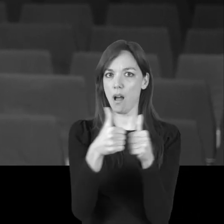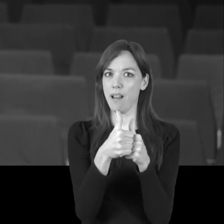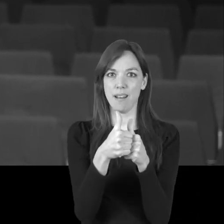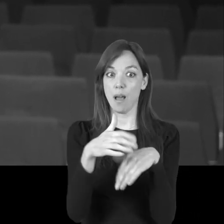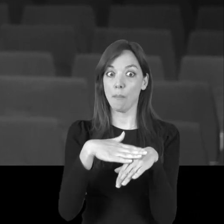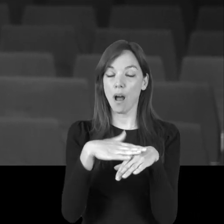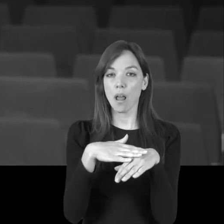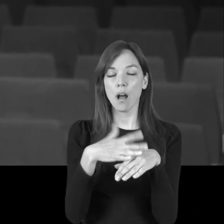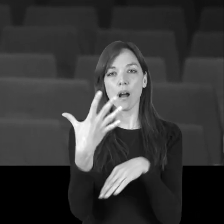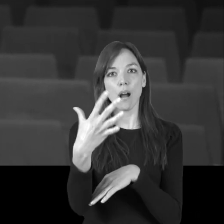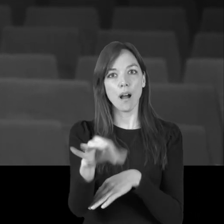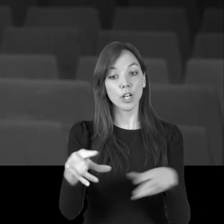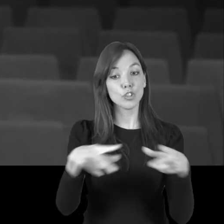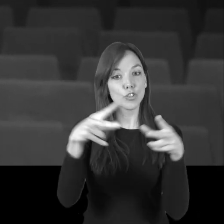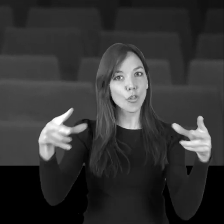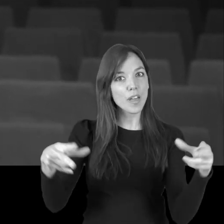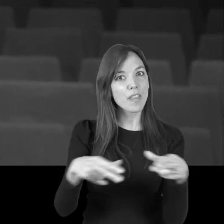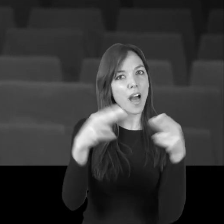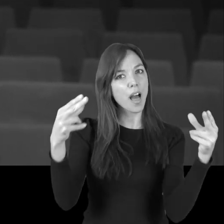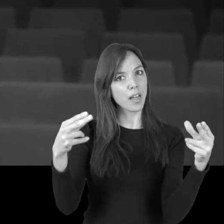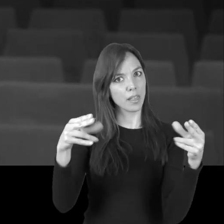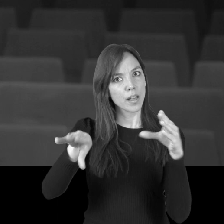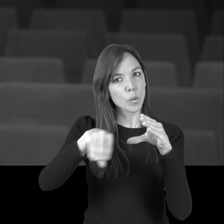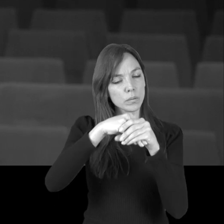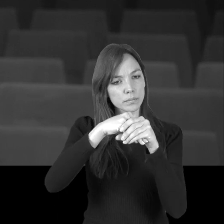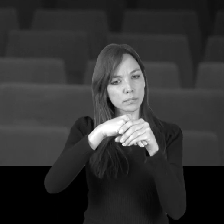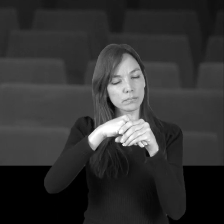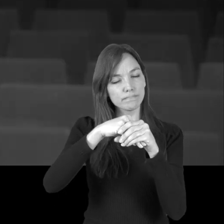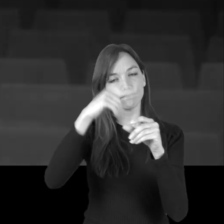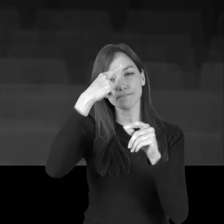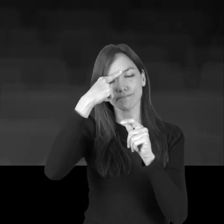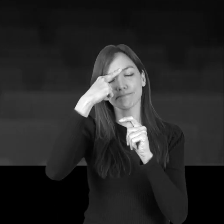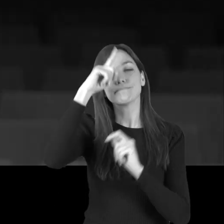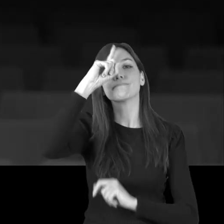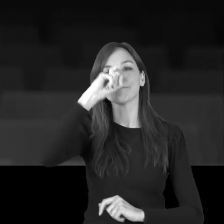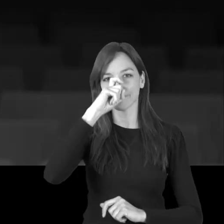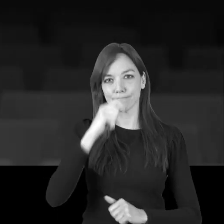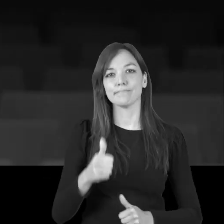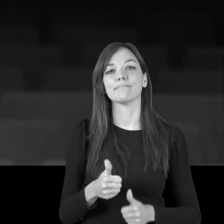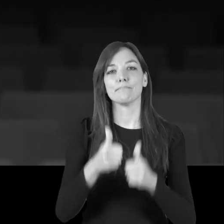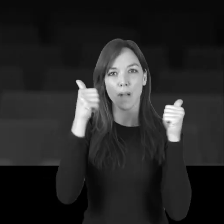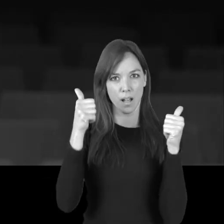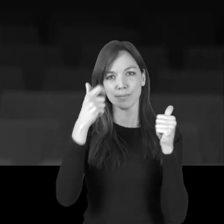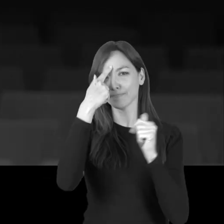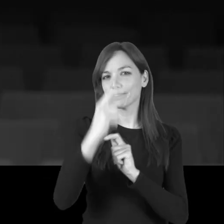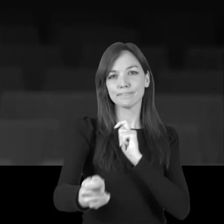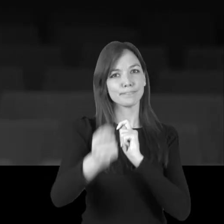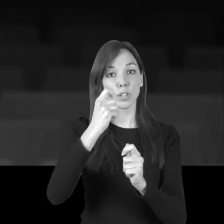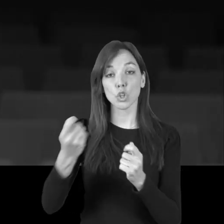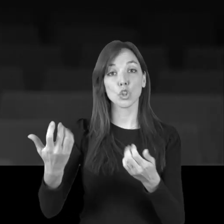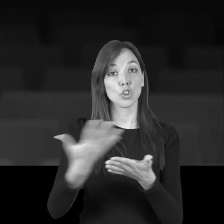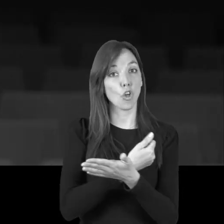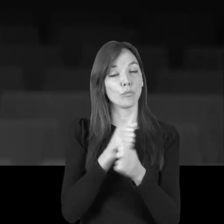Eso es fundamental para que el valor de la sociedad, de la inclusión, esté más presente en la sociedad, esté